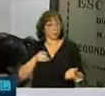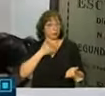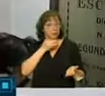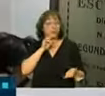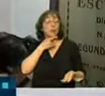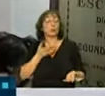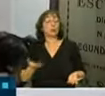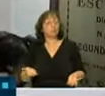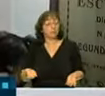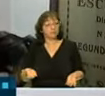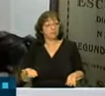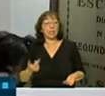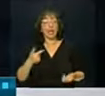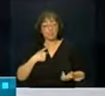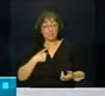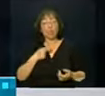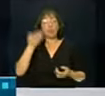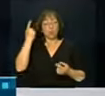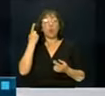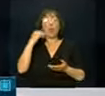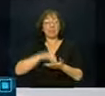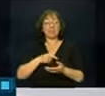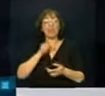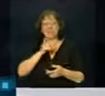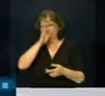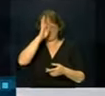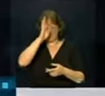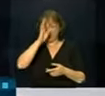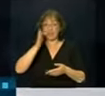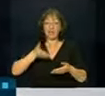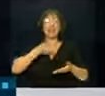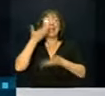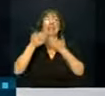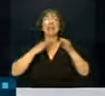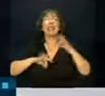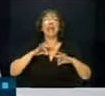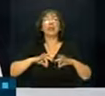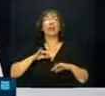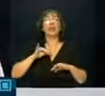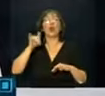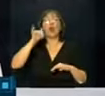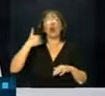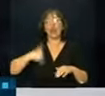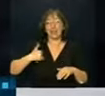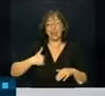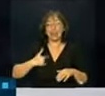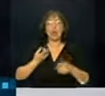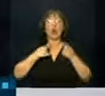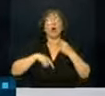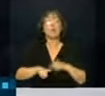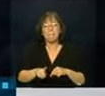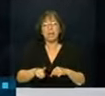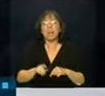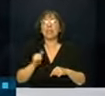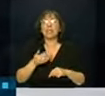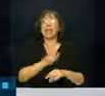ruso, bueno, a mí me pasó eso. Y me la aprendí y la canté en el Teatro Colón. Pero tenía a la